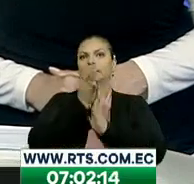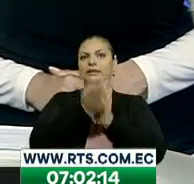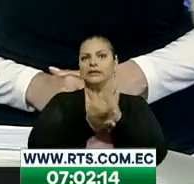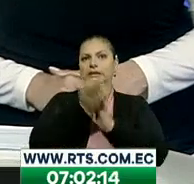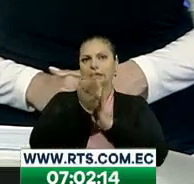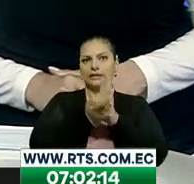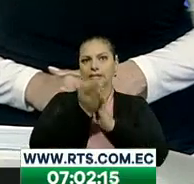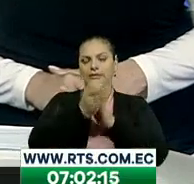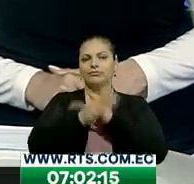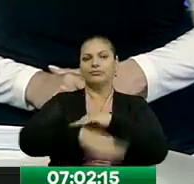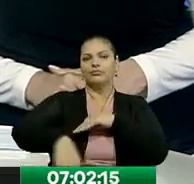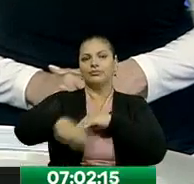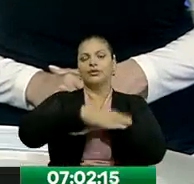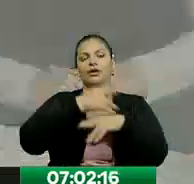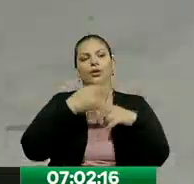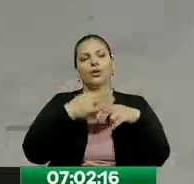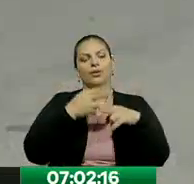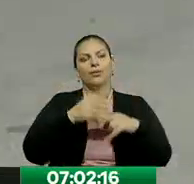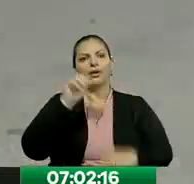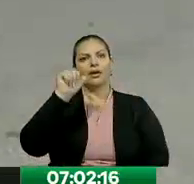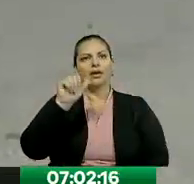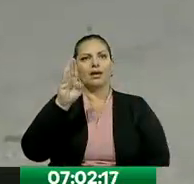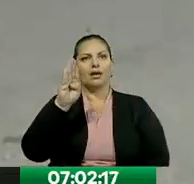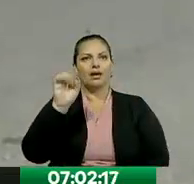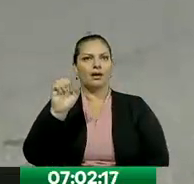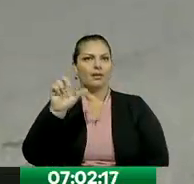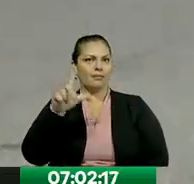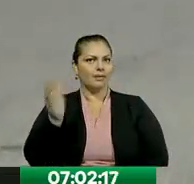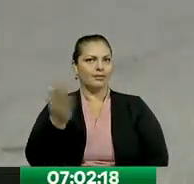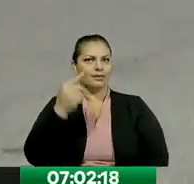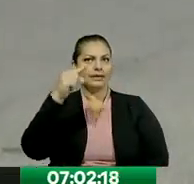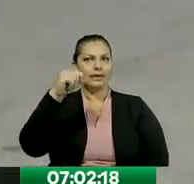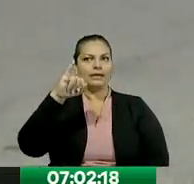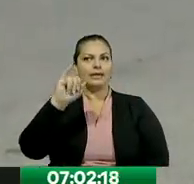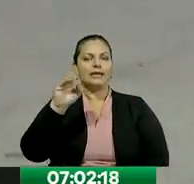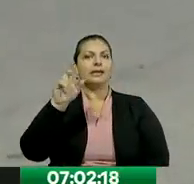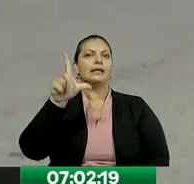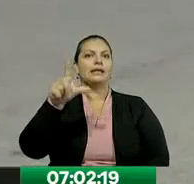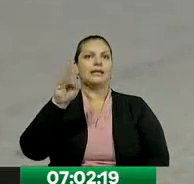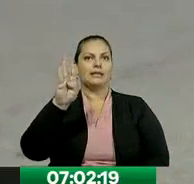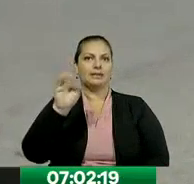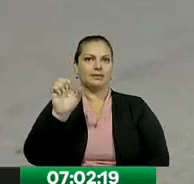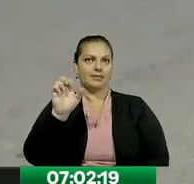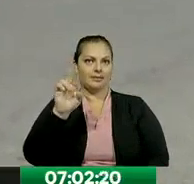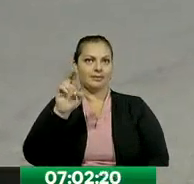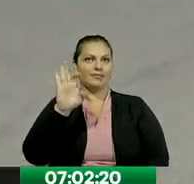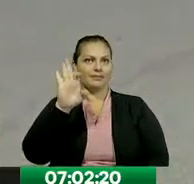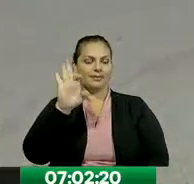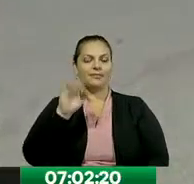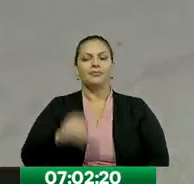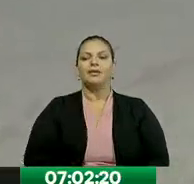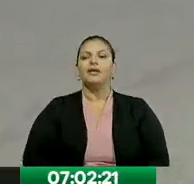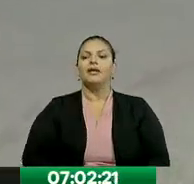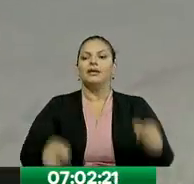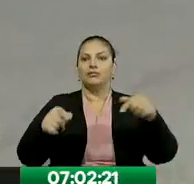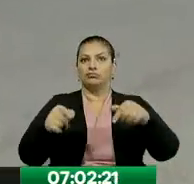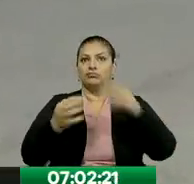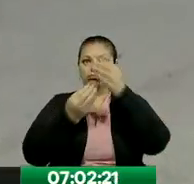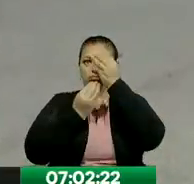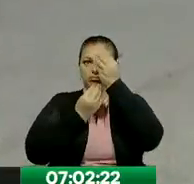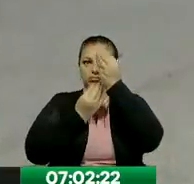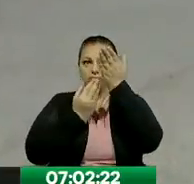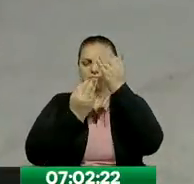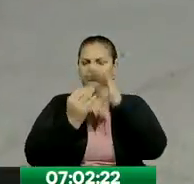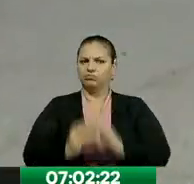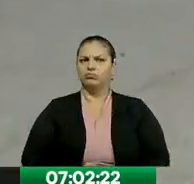Gilbert Pontón, efectivamente perteneciente al Cantón Durán, provincia de Guayas. Les tenemos importante información en